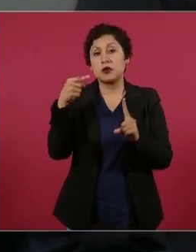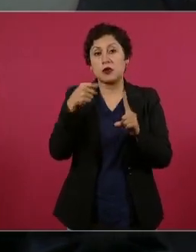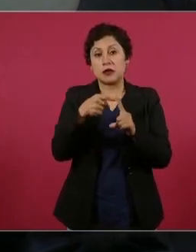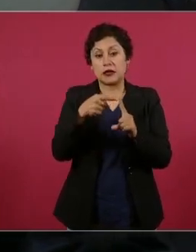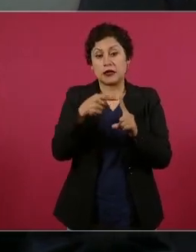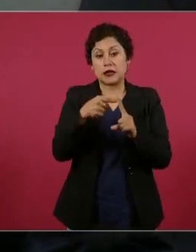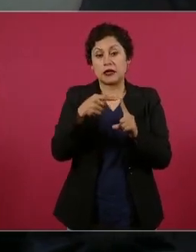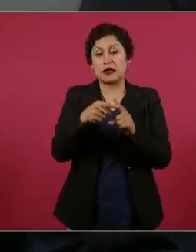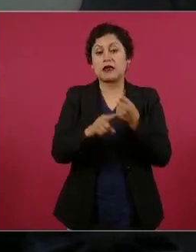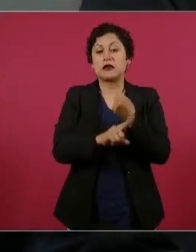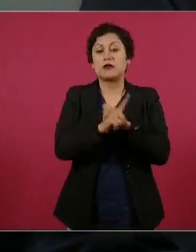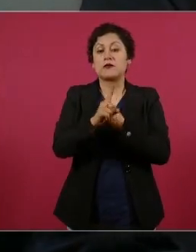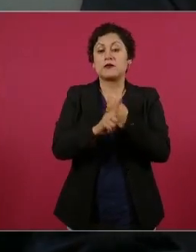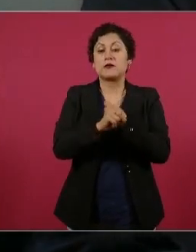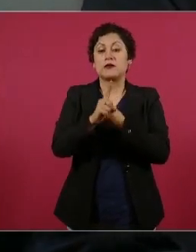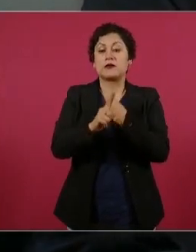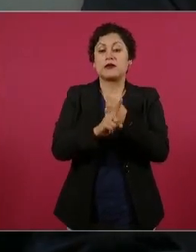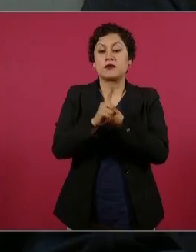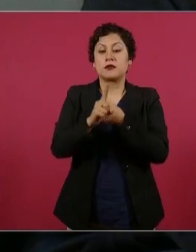proceso,